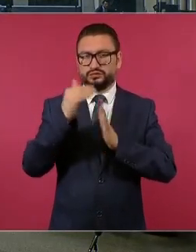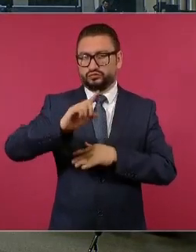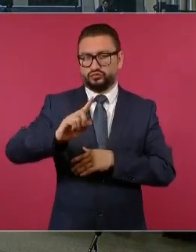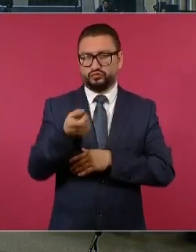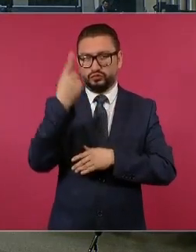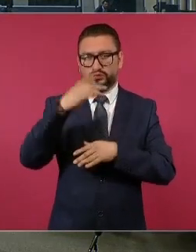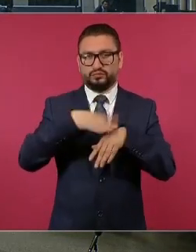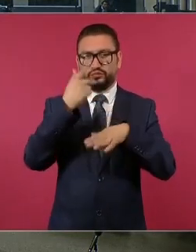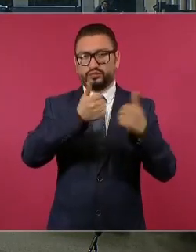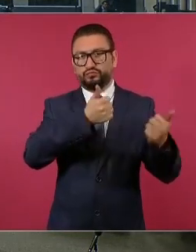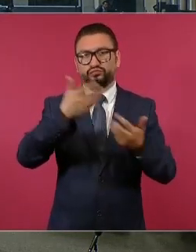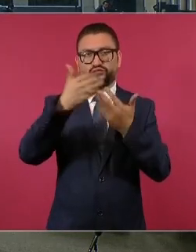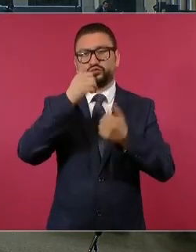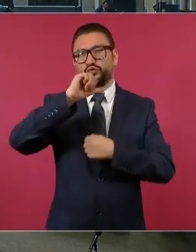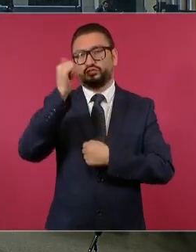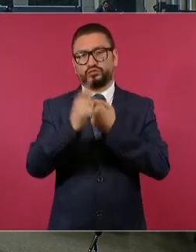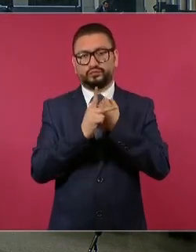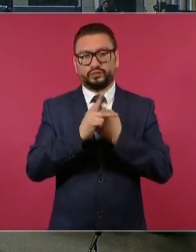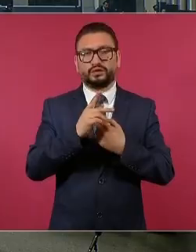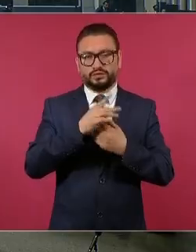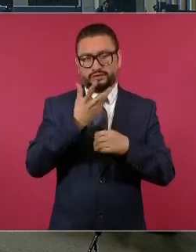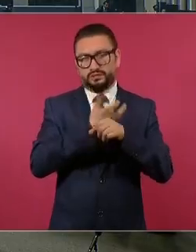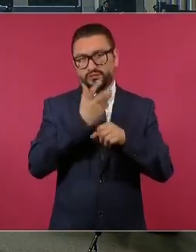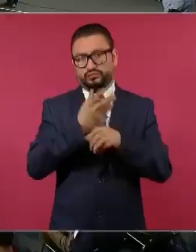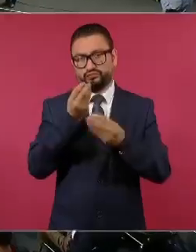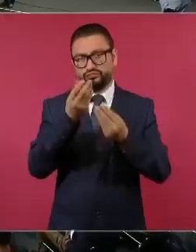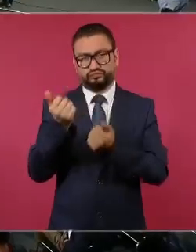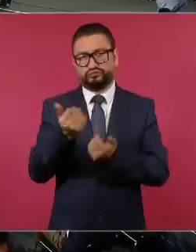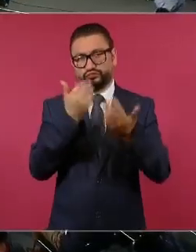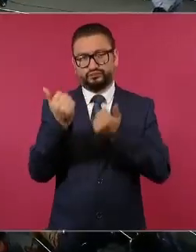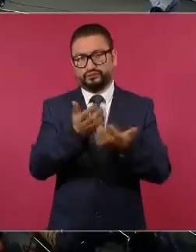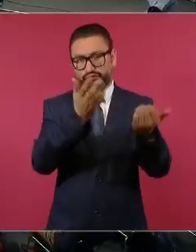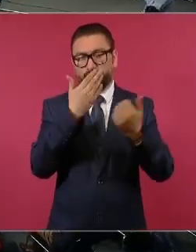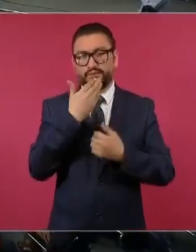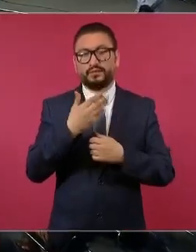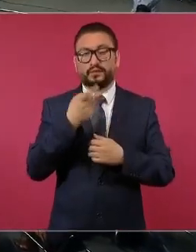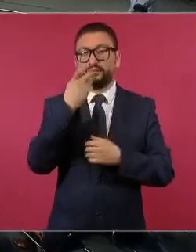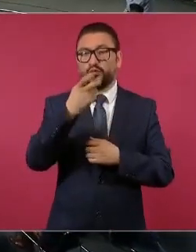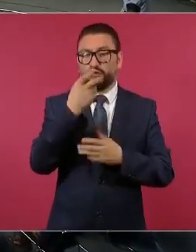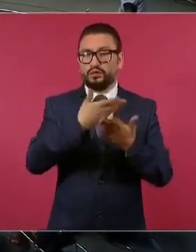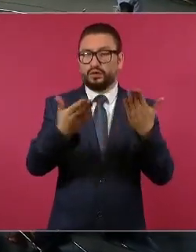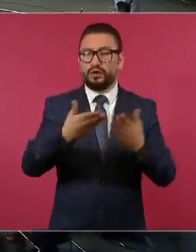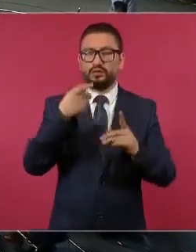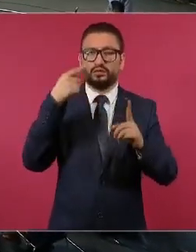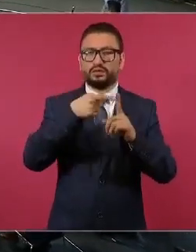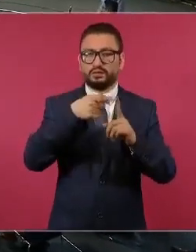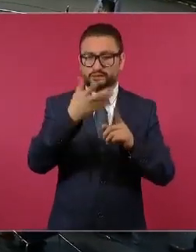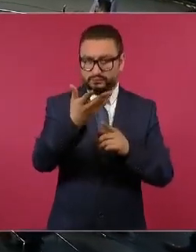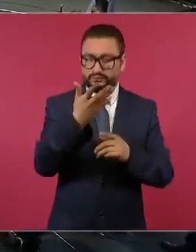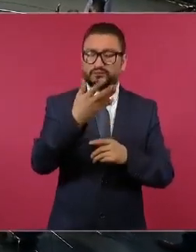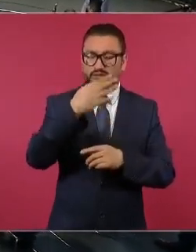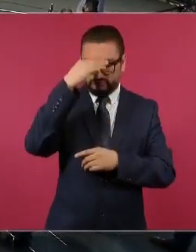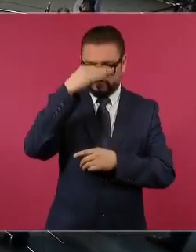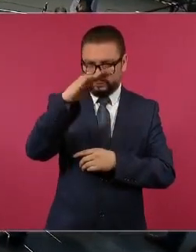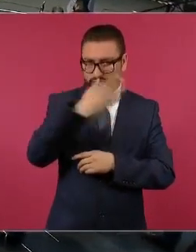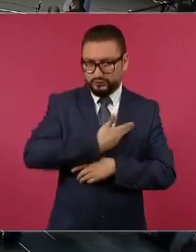millones de dólares en exportaciones, primordialmente a los Estados Unidos. En este enfoque, señor presidente, yo le quiero